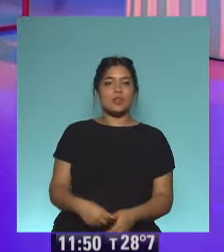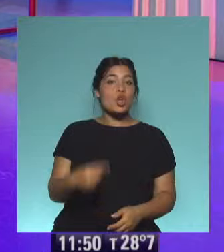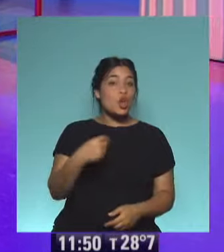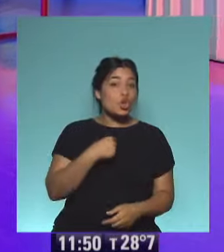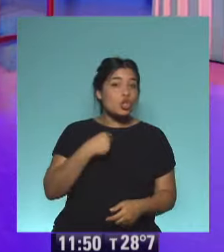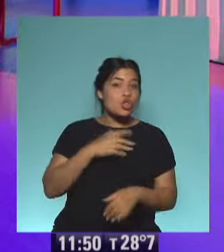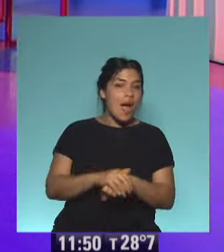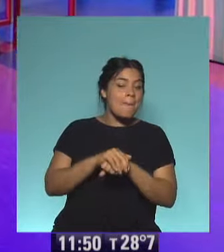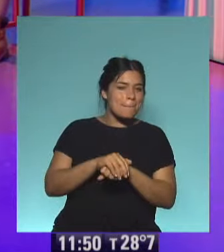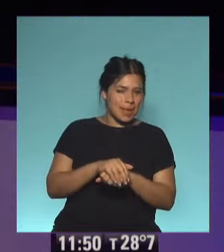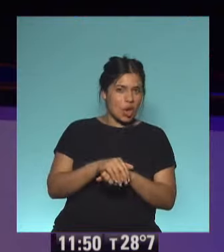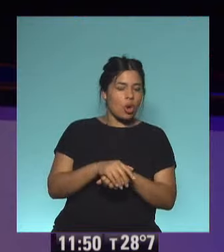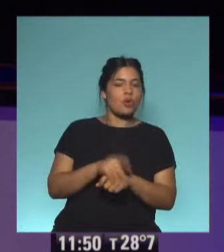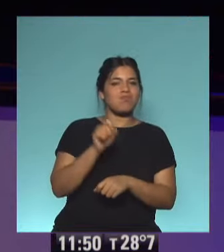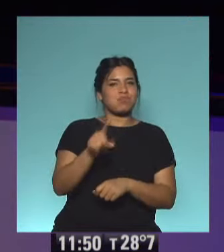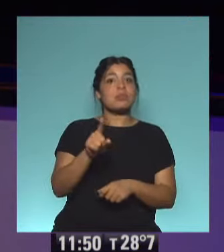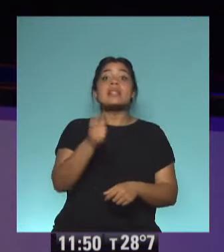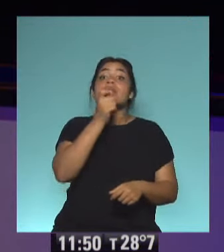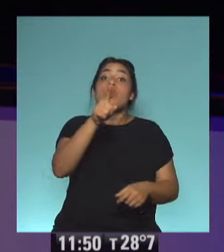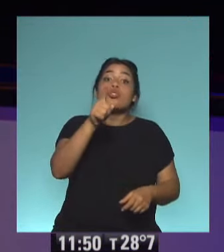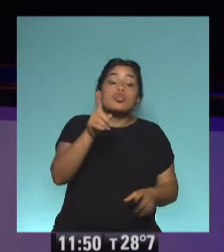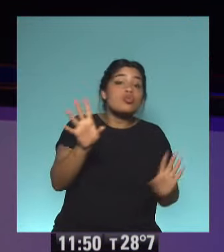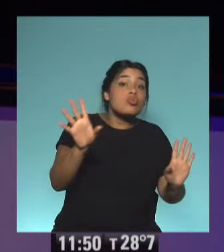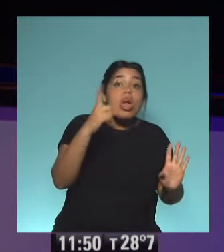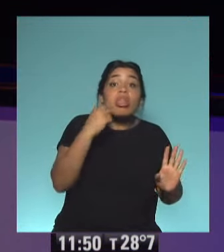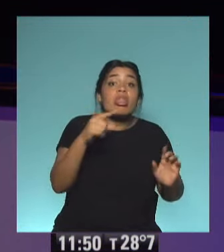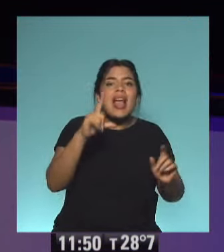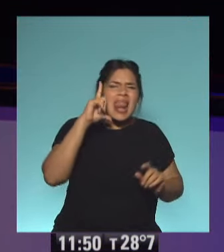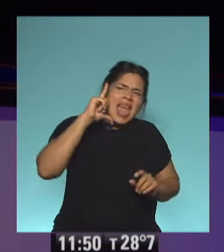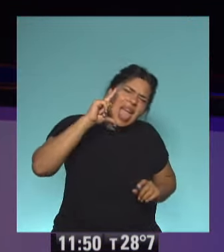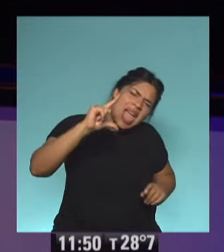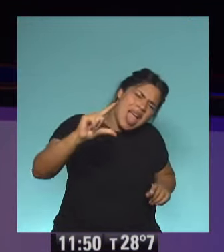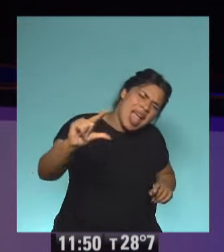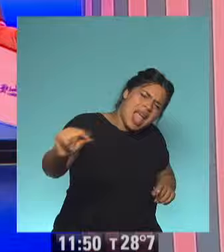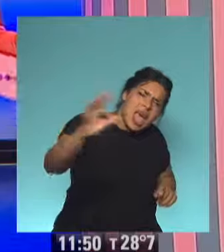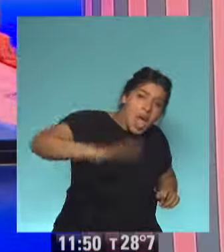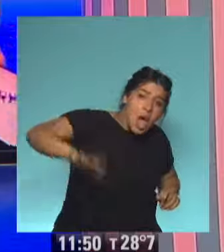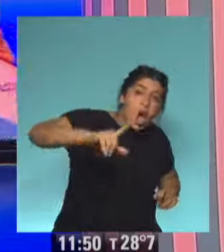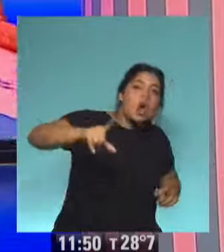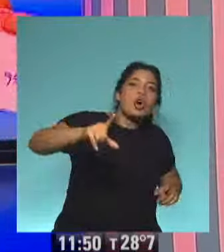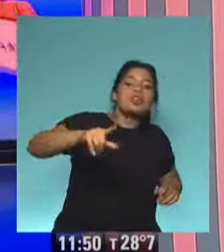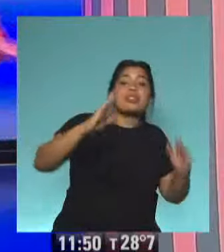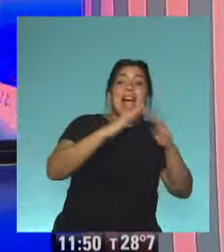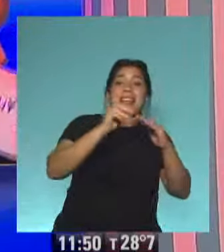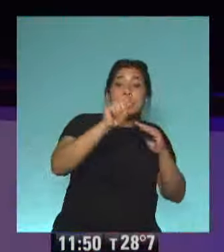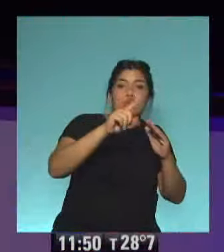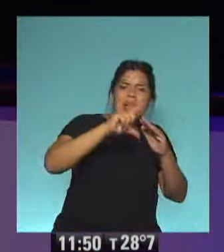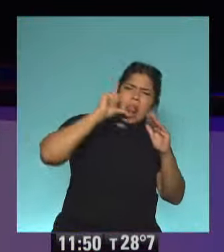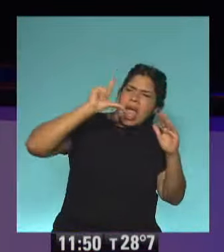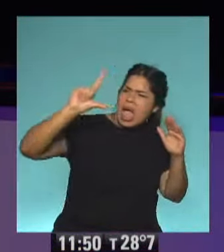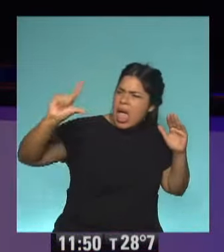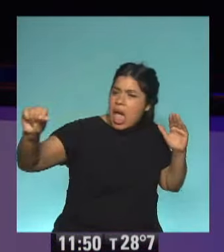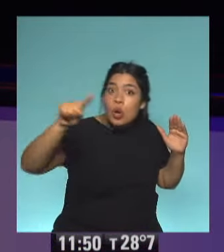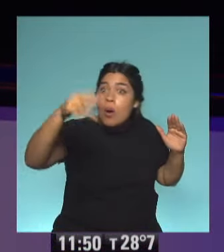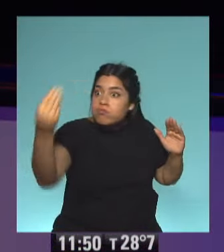Y si un día tú te encuentras lejos, muy lejos de tu lindo hogar,